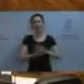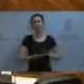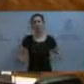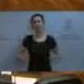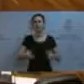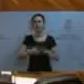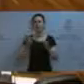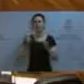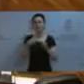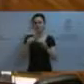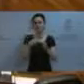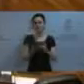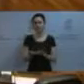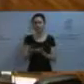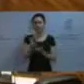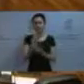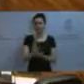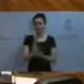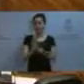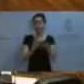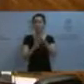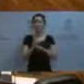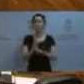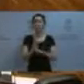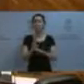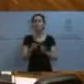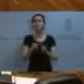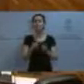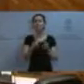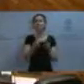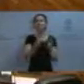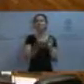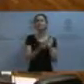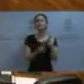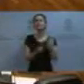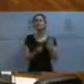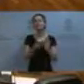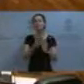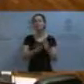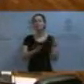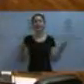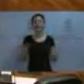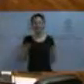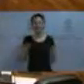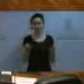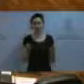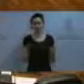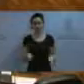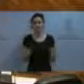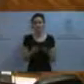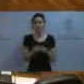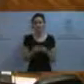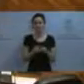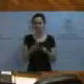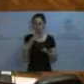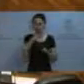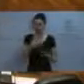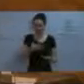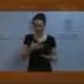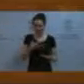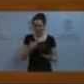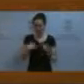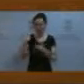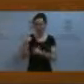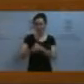hemos propuesto y qué proponemos. Mire, nuestro grupo parlamentario, os lo he dicho antes, entre esta legislatura y la pasada lleva cientos